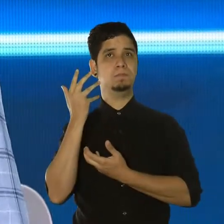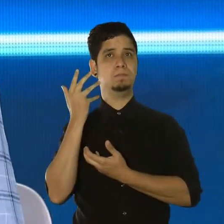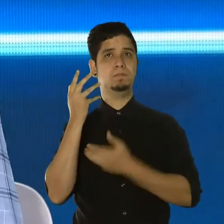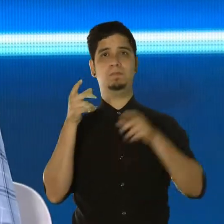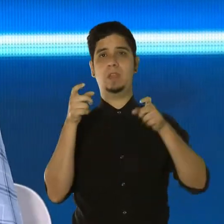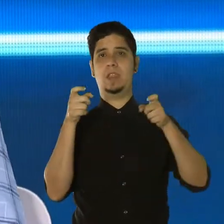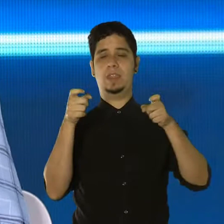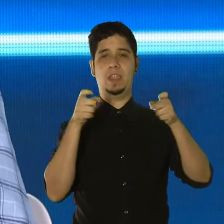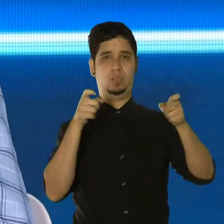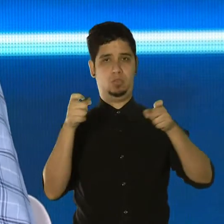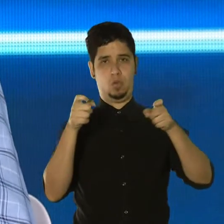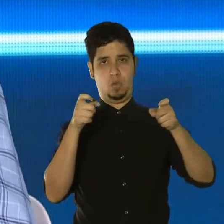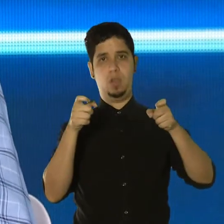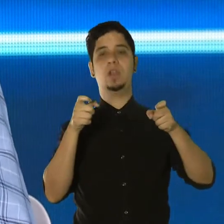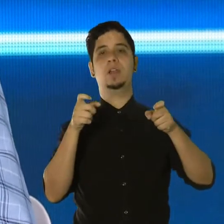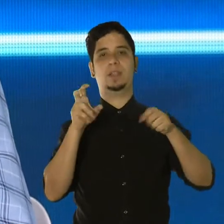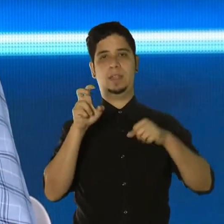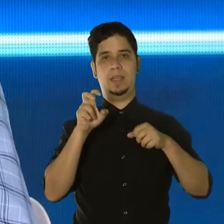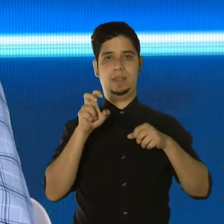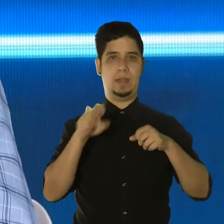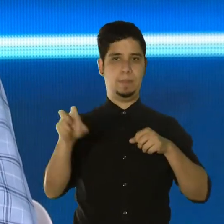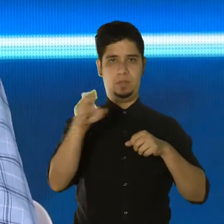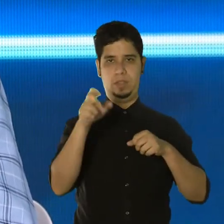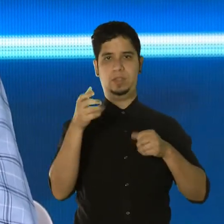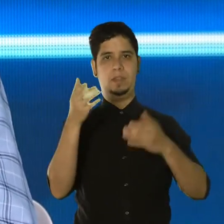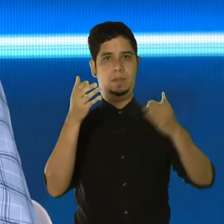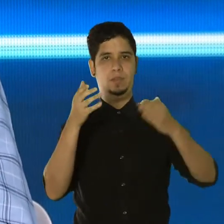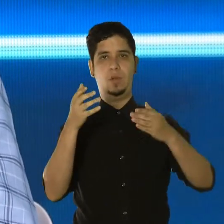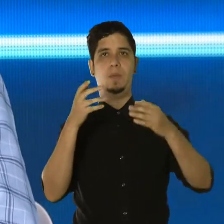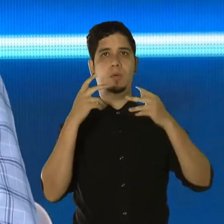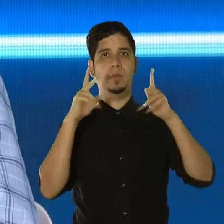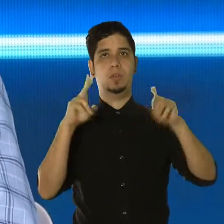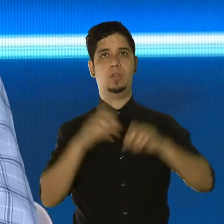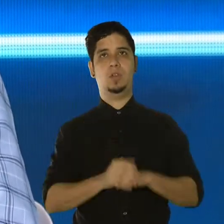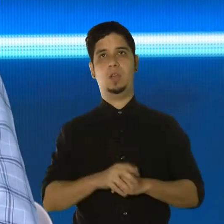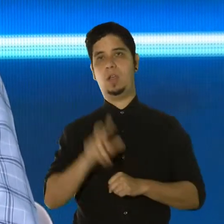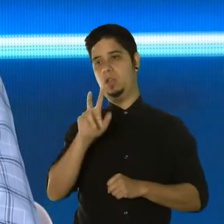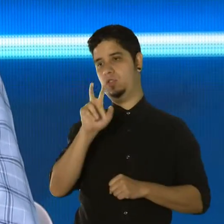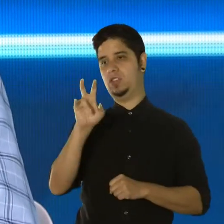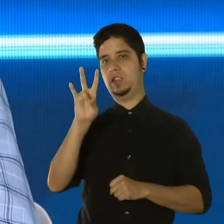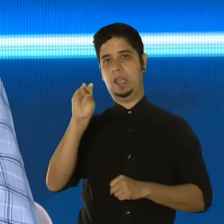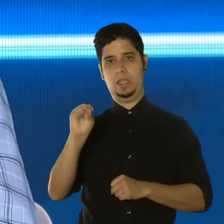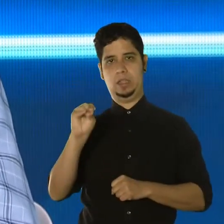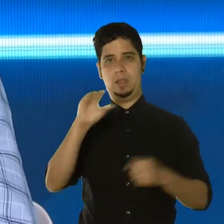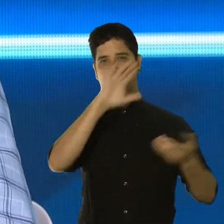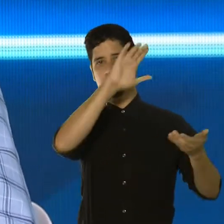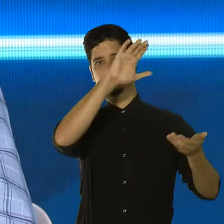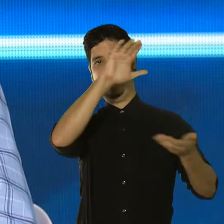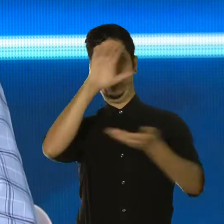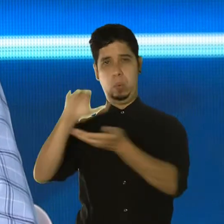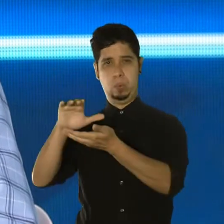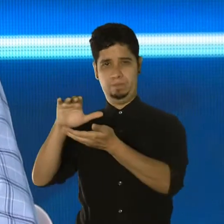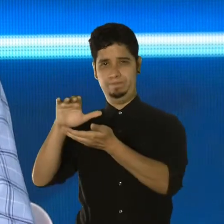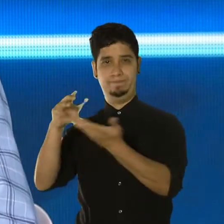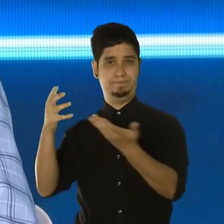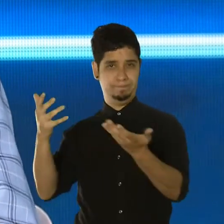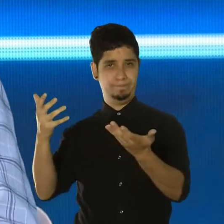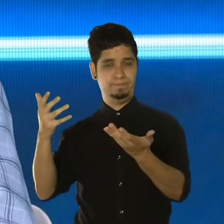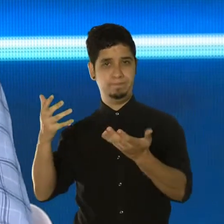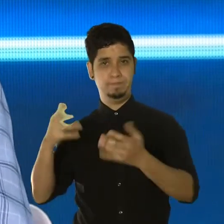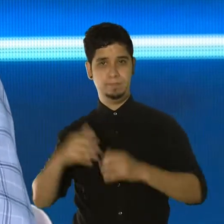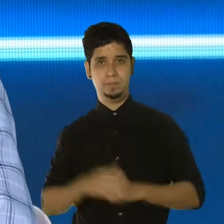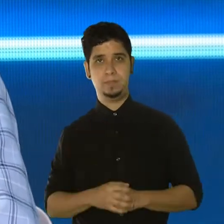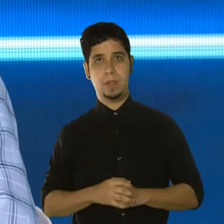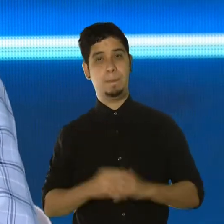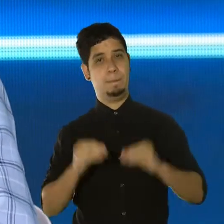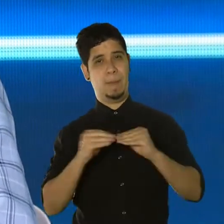director del negociado de transporte y otros servicios públicos indicó que habían 270 franquicias. Es decir, que se ha reducido en mucho